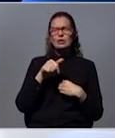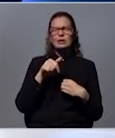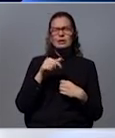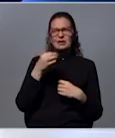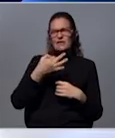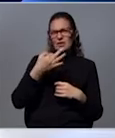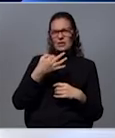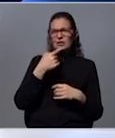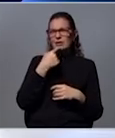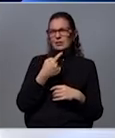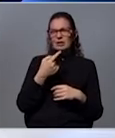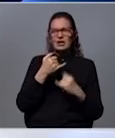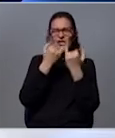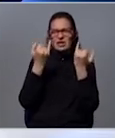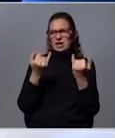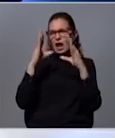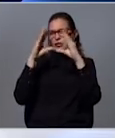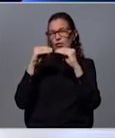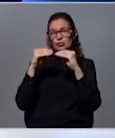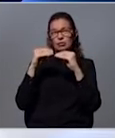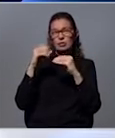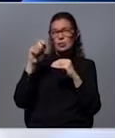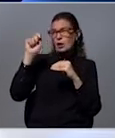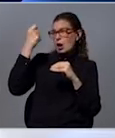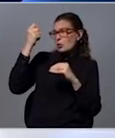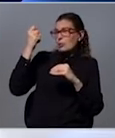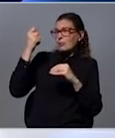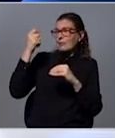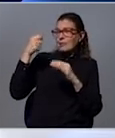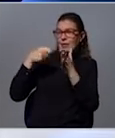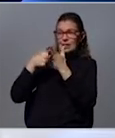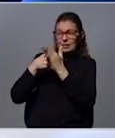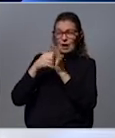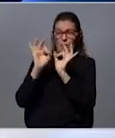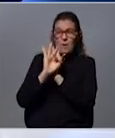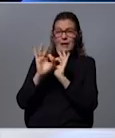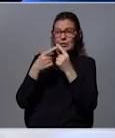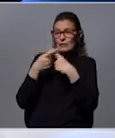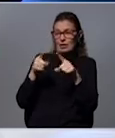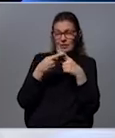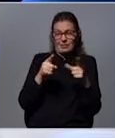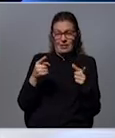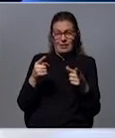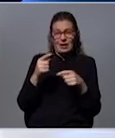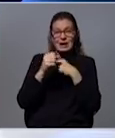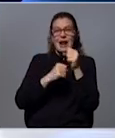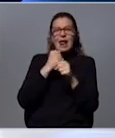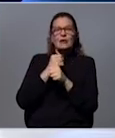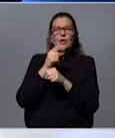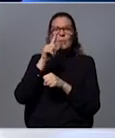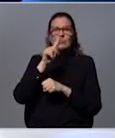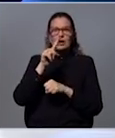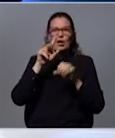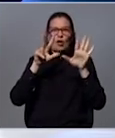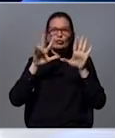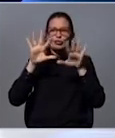distinguir entre diurno y nocturno porque con la luz eléctrica no hay diferencias y las garantías en 1830 el